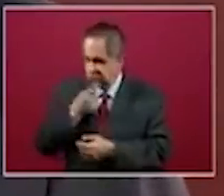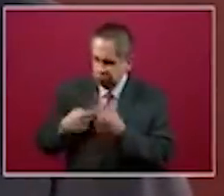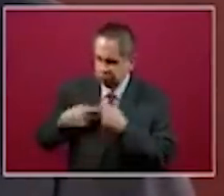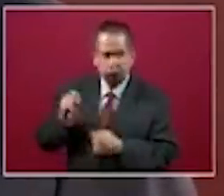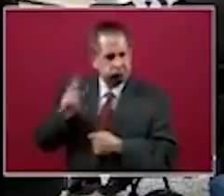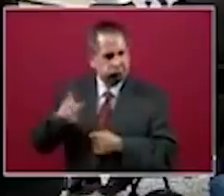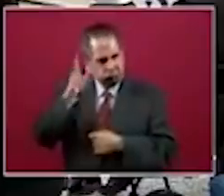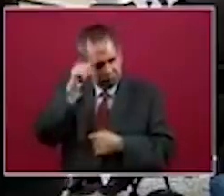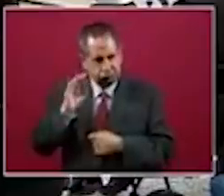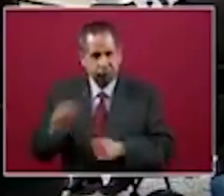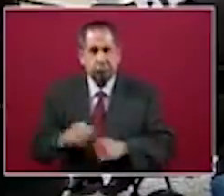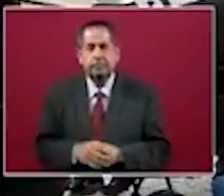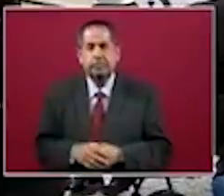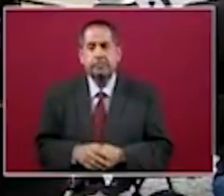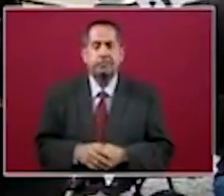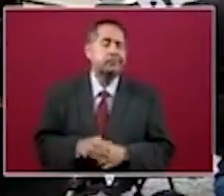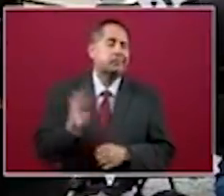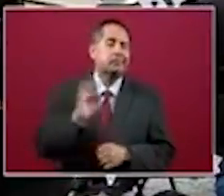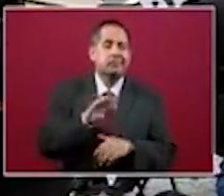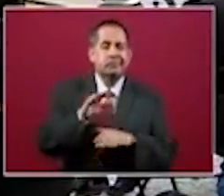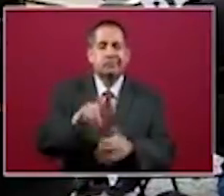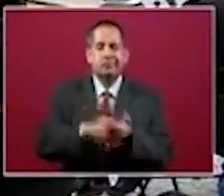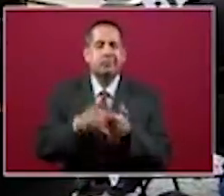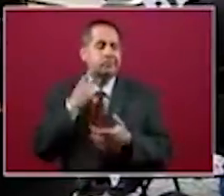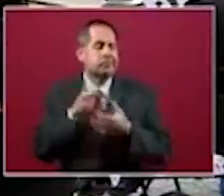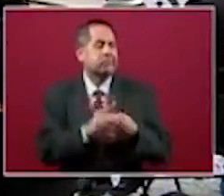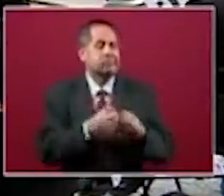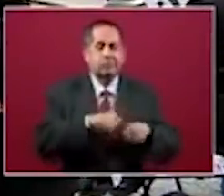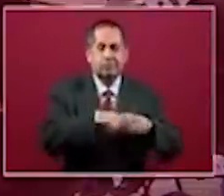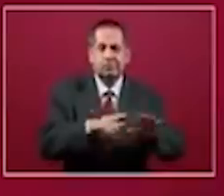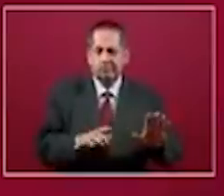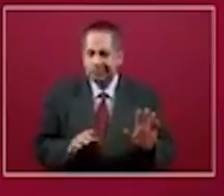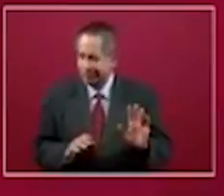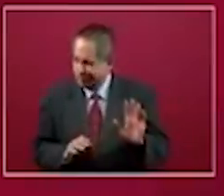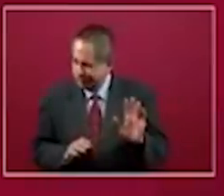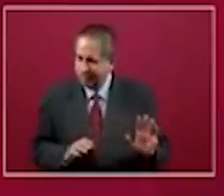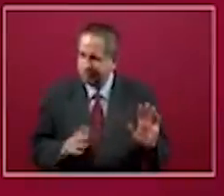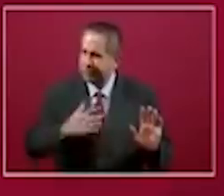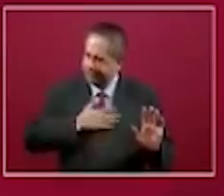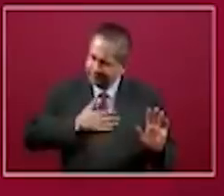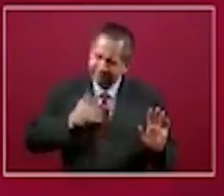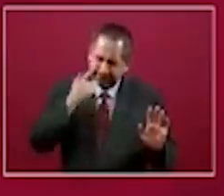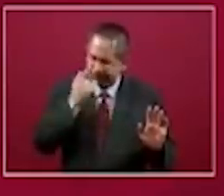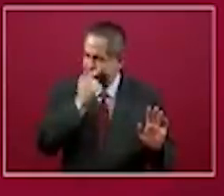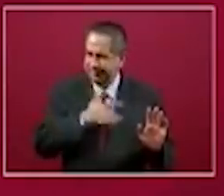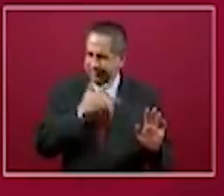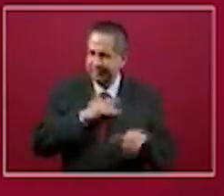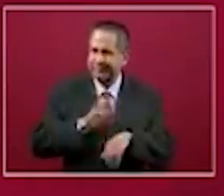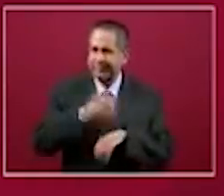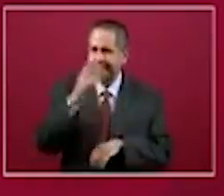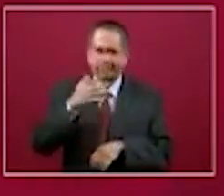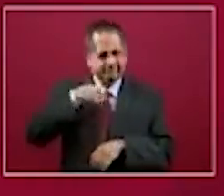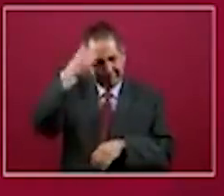hago. Que si se trata de la política social, pues ahí yo tengo un poco más